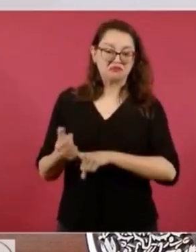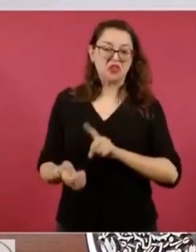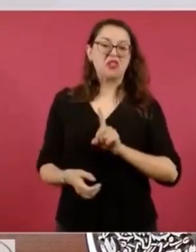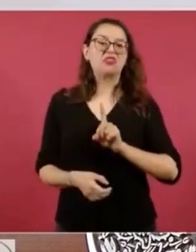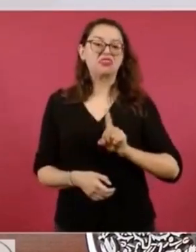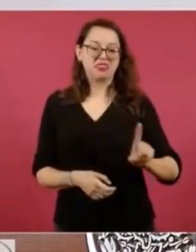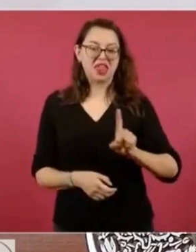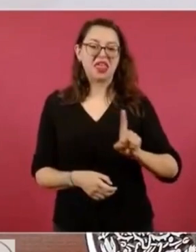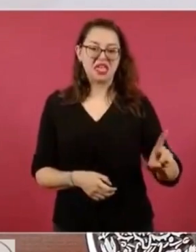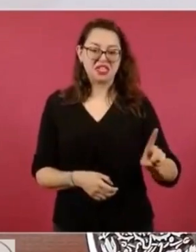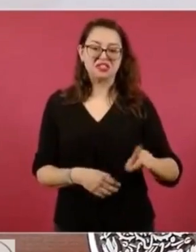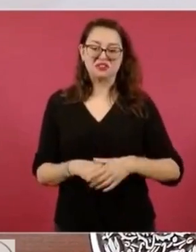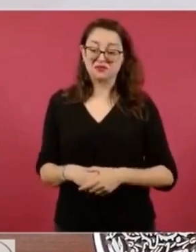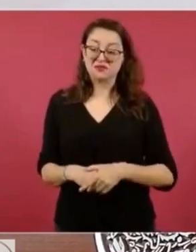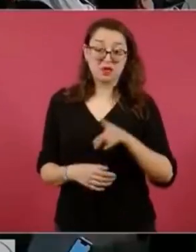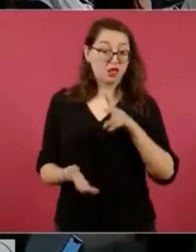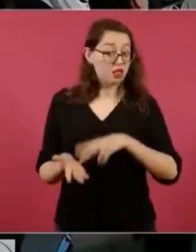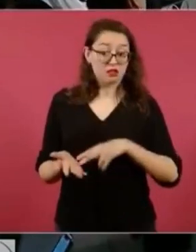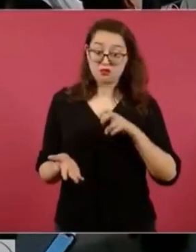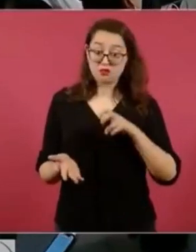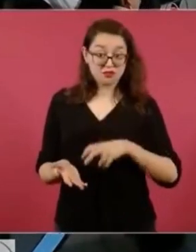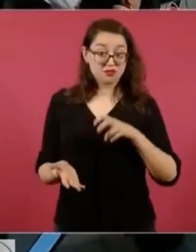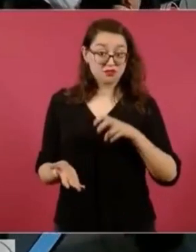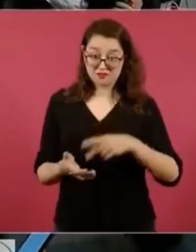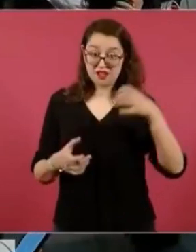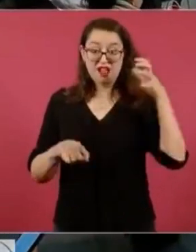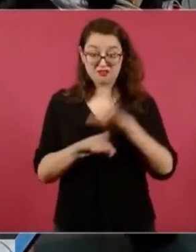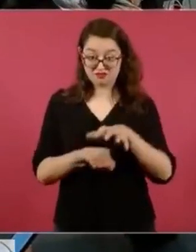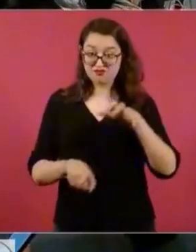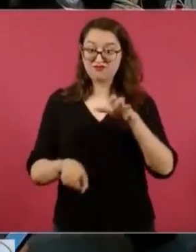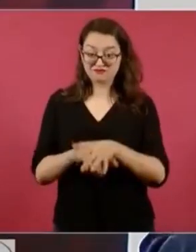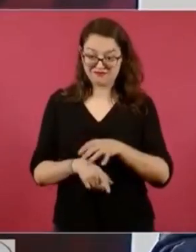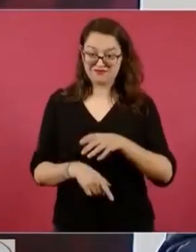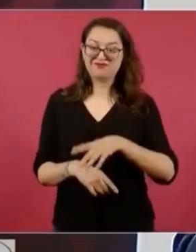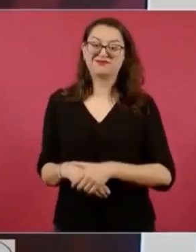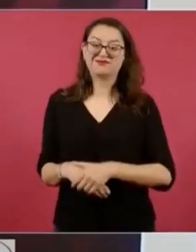El que no brinque es facho, el que no brinque es facho Bueno